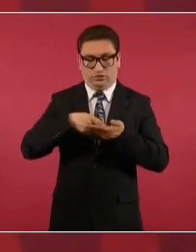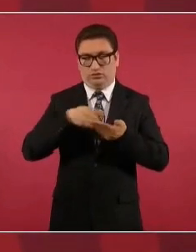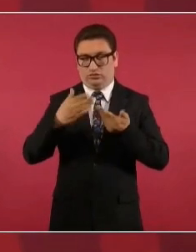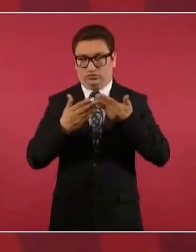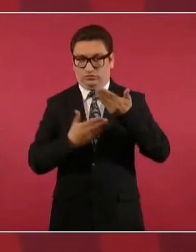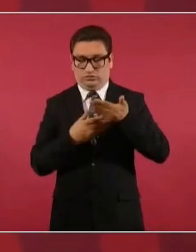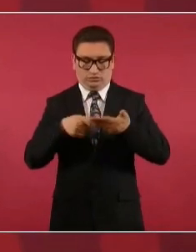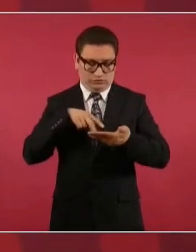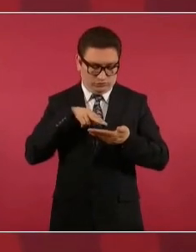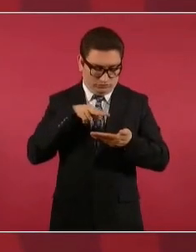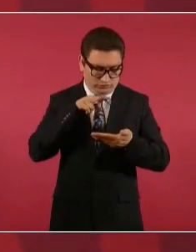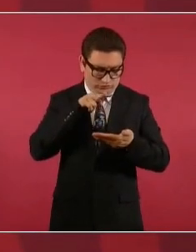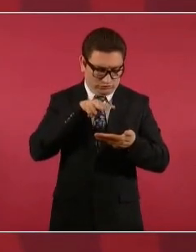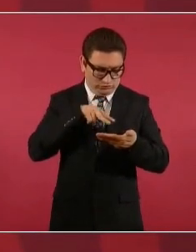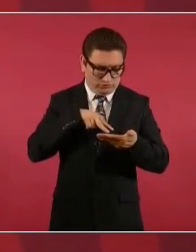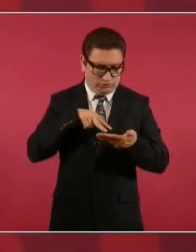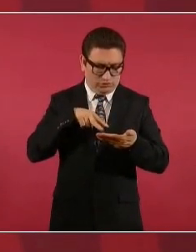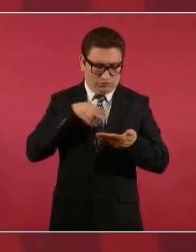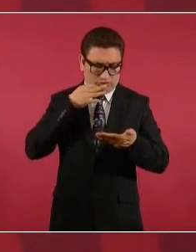le digo ya,